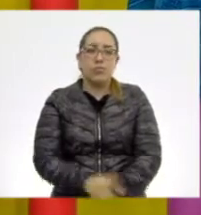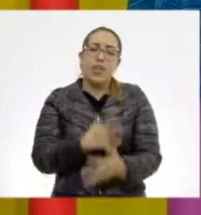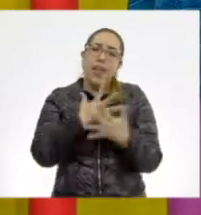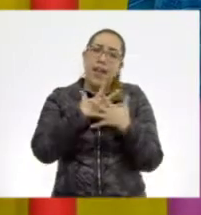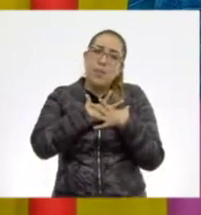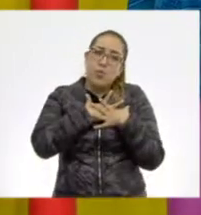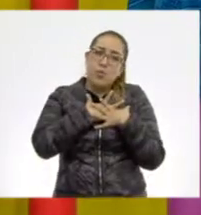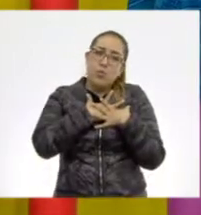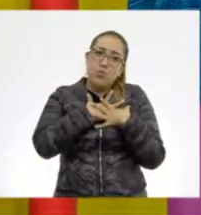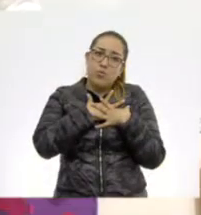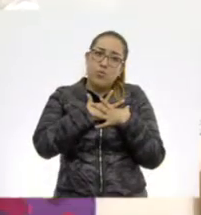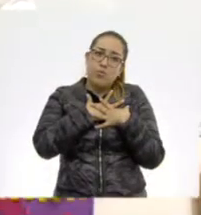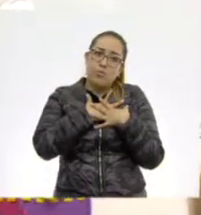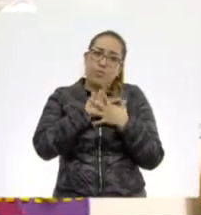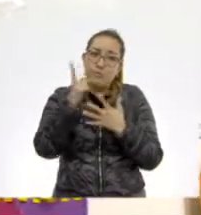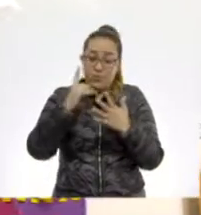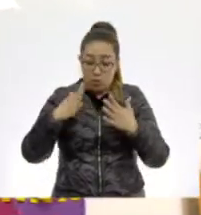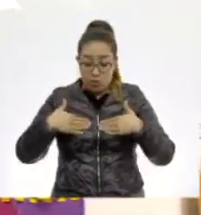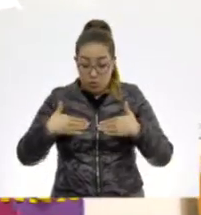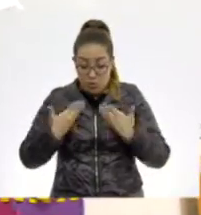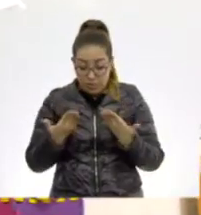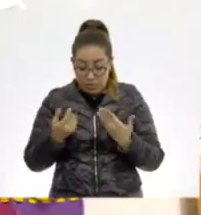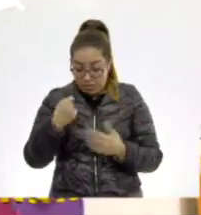Confianza en mí mismo. Por aquí,